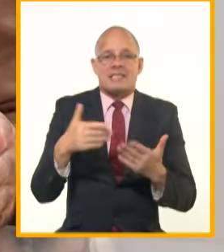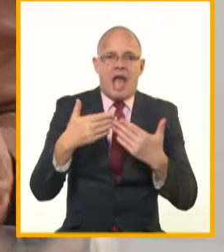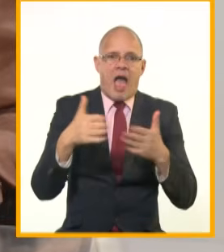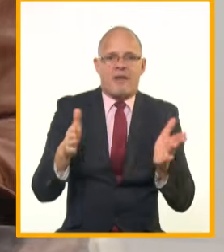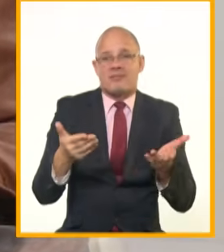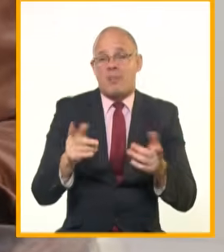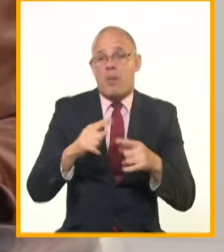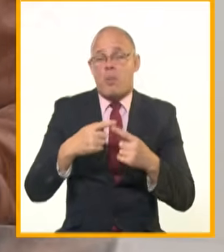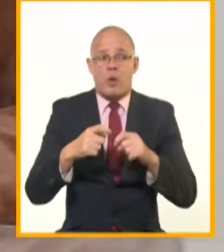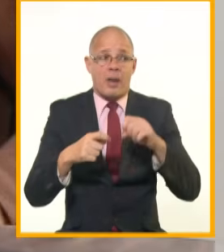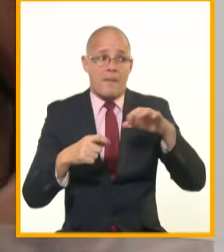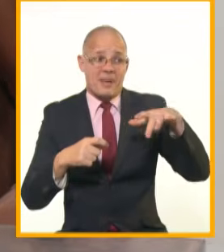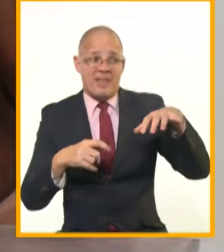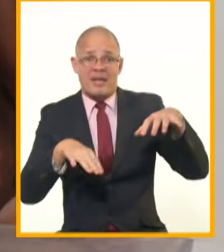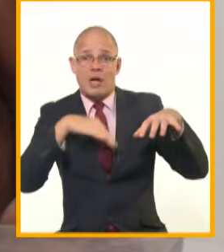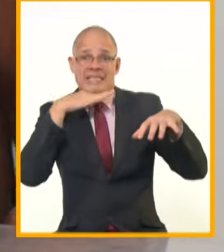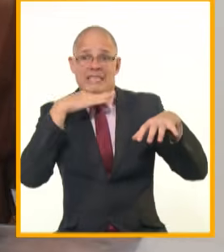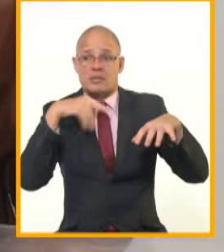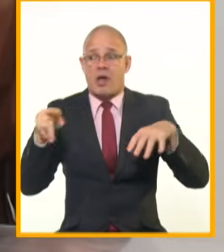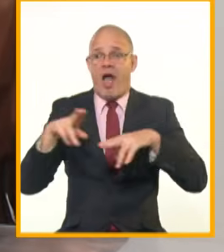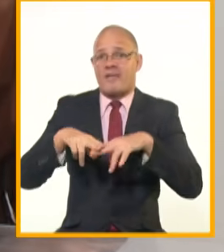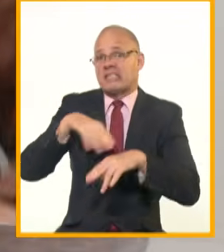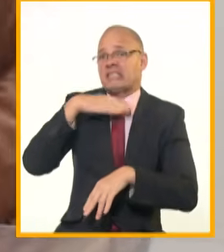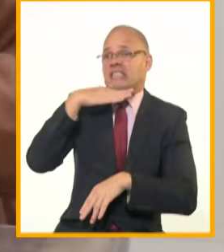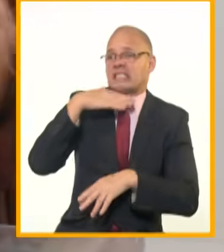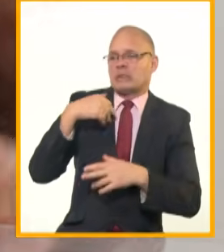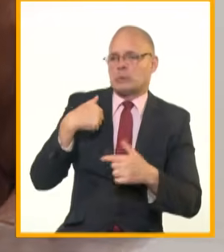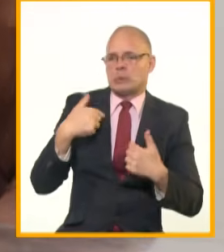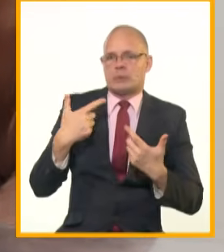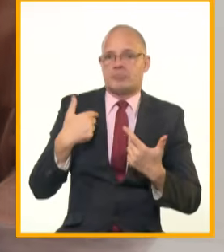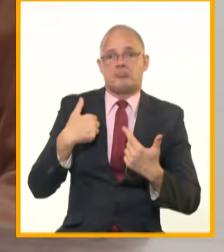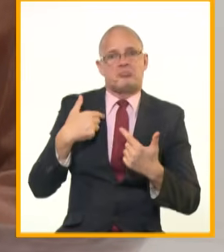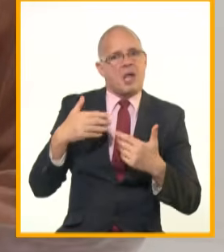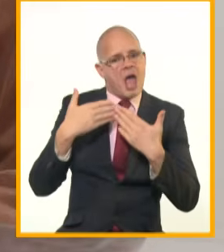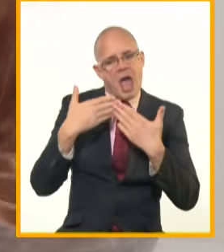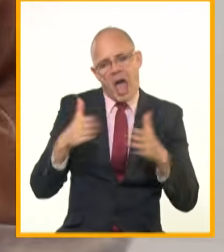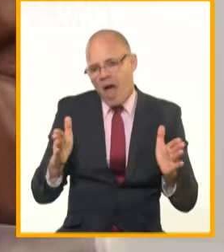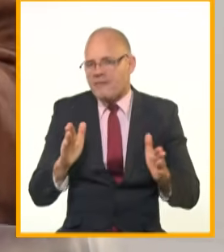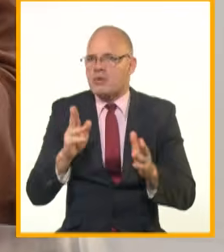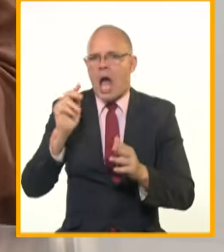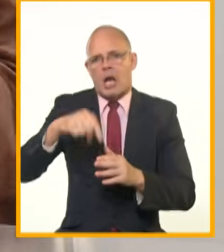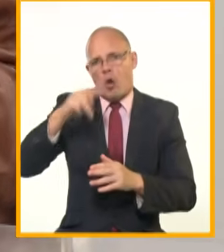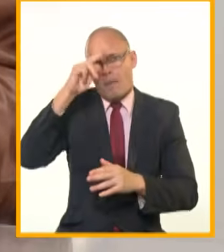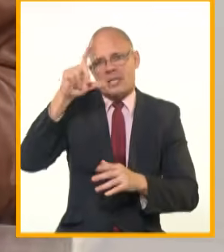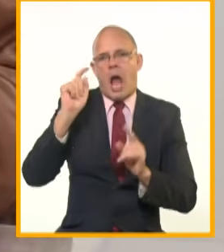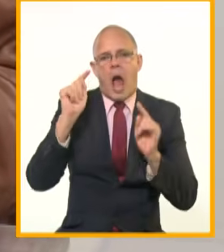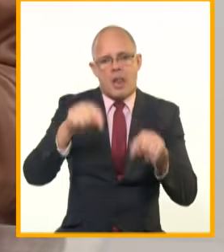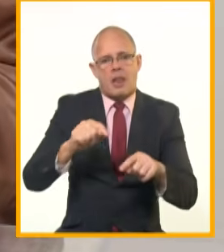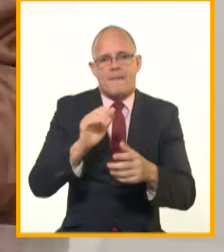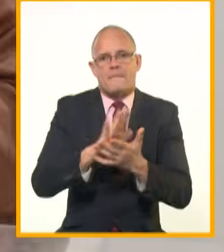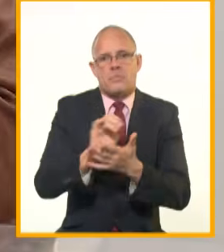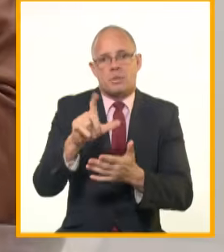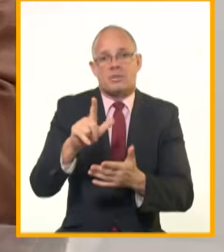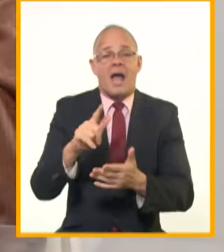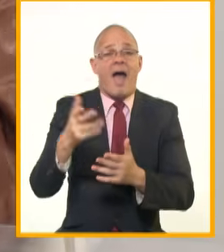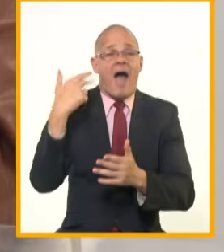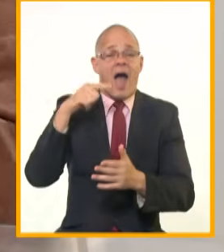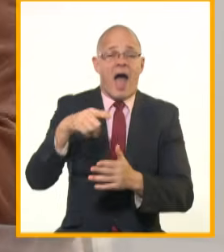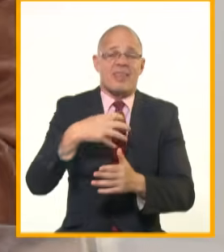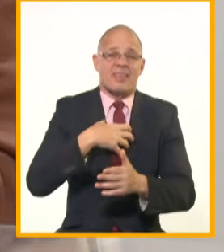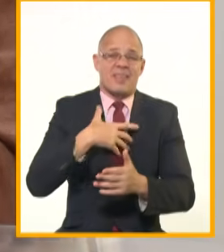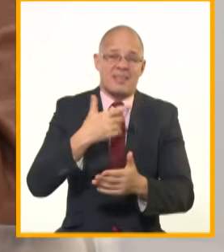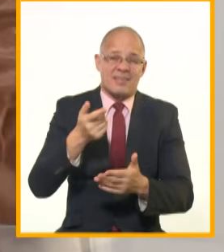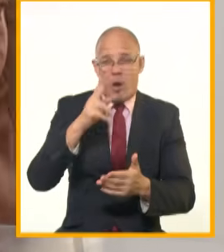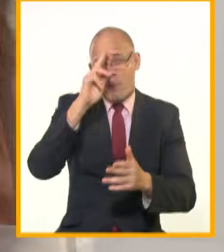Río tampoco. Tuvimos que hacer nosotros una estructura, hubo que adaptar un policlínico a hospital COVID, y después hubo que